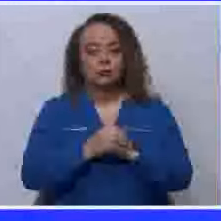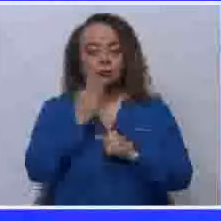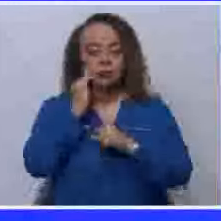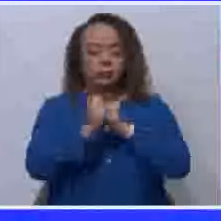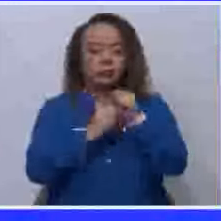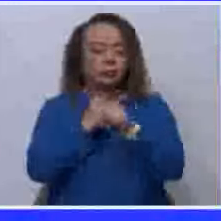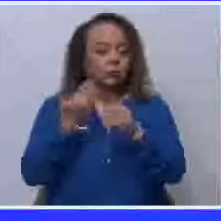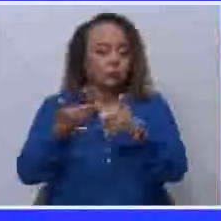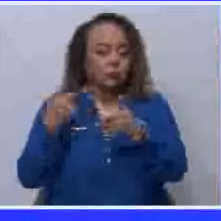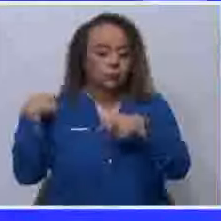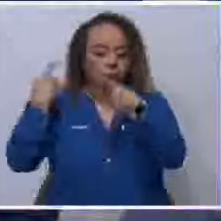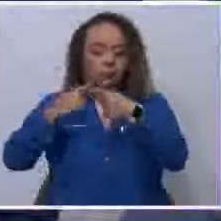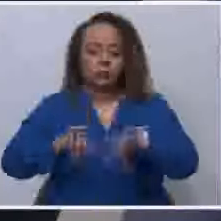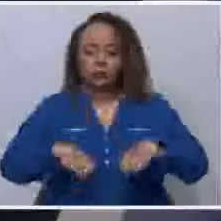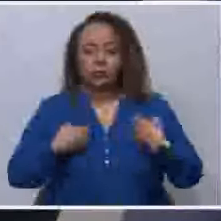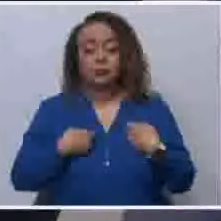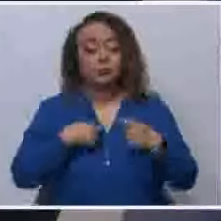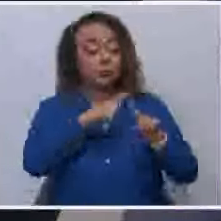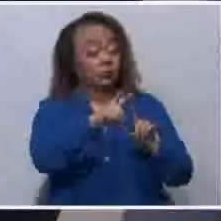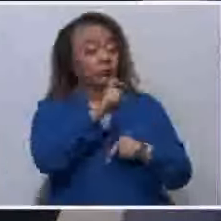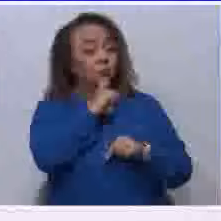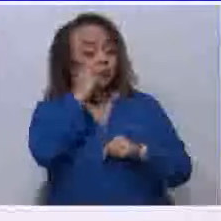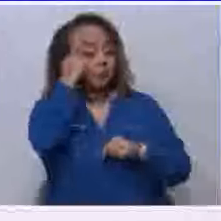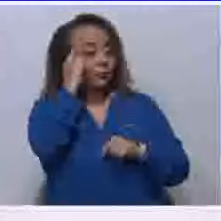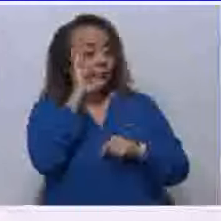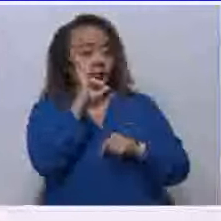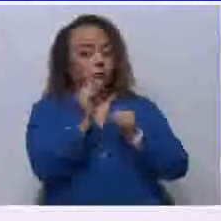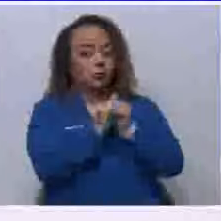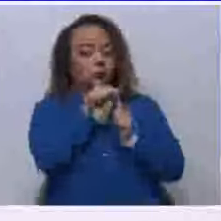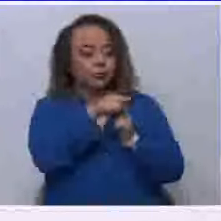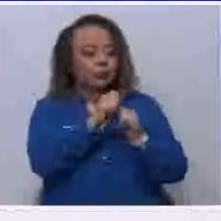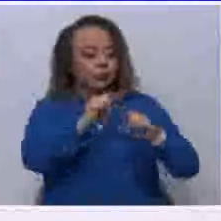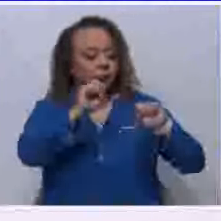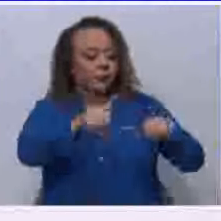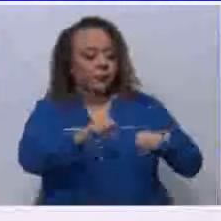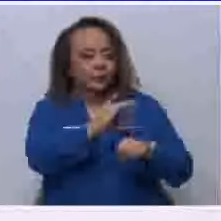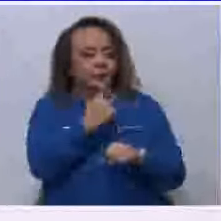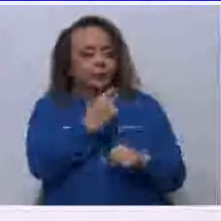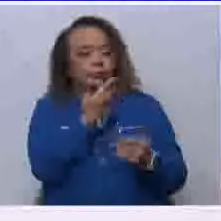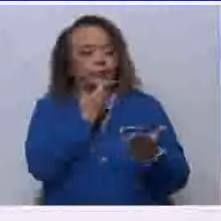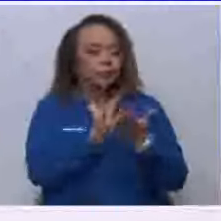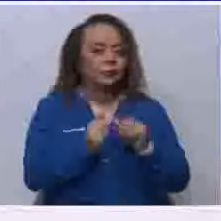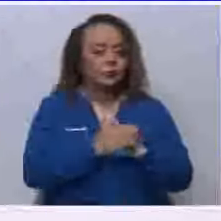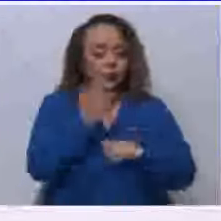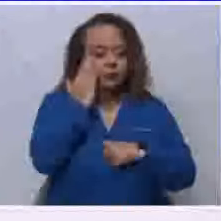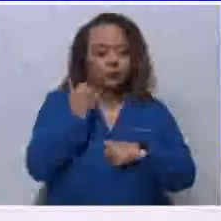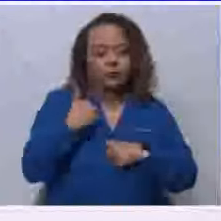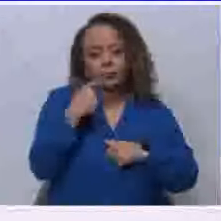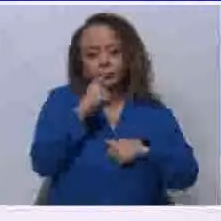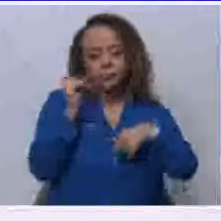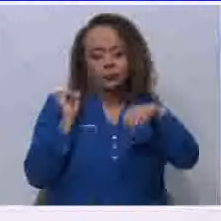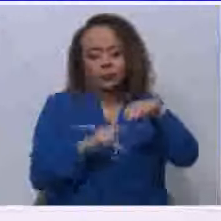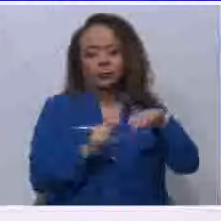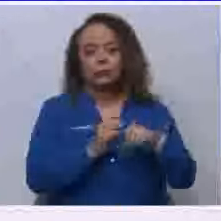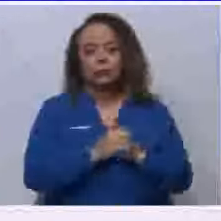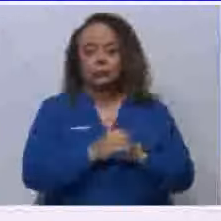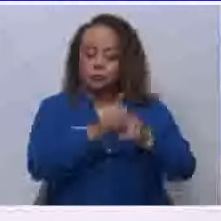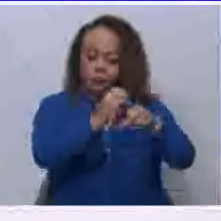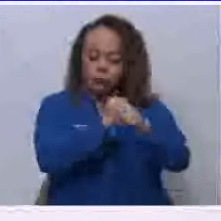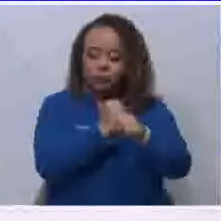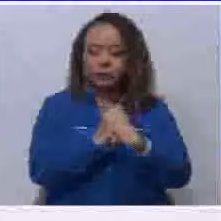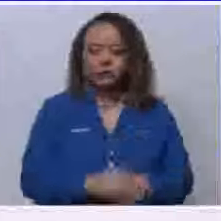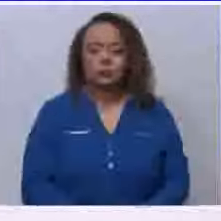no ha existido. Pero qué difícil también pensar en un 9 con esa potencia y decir, bueno, sabemos que tenemos una cuota goleadora